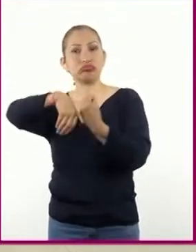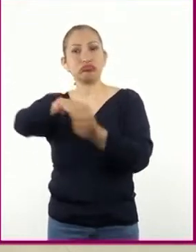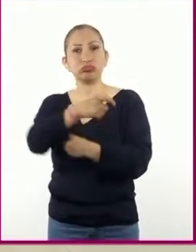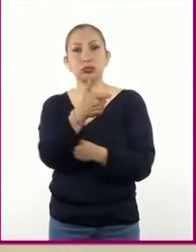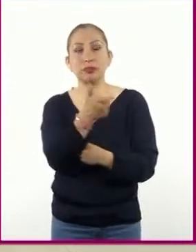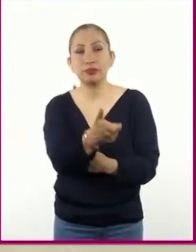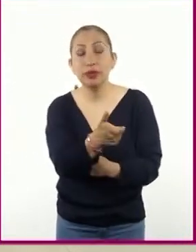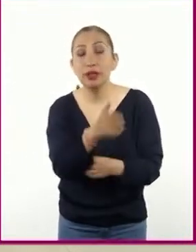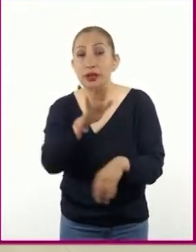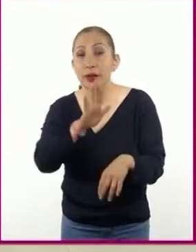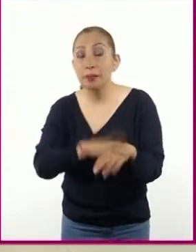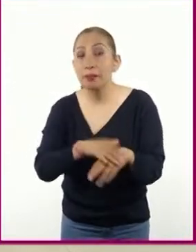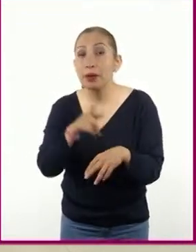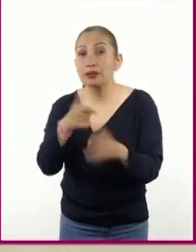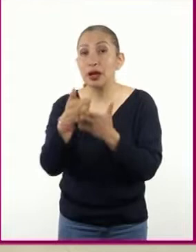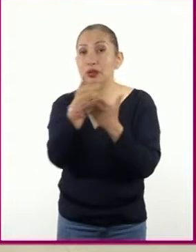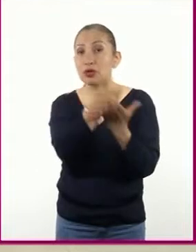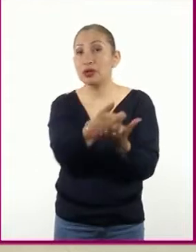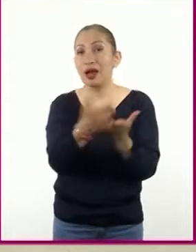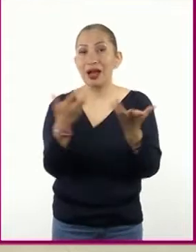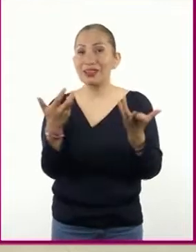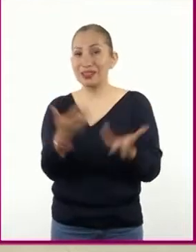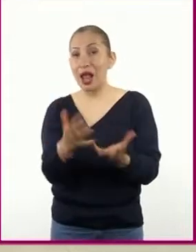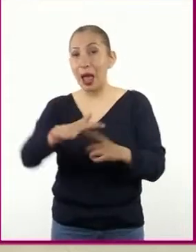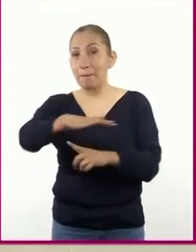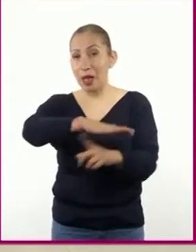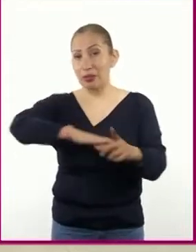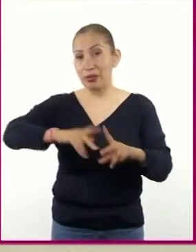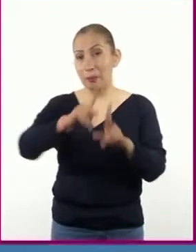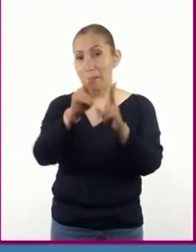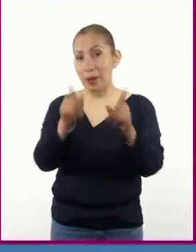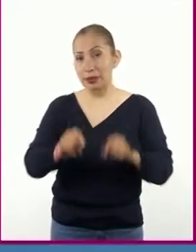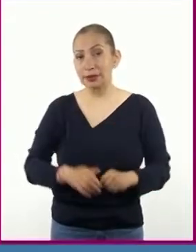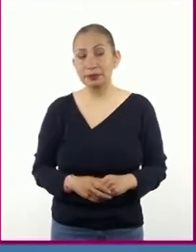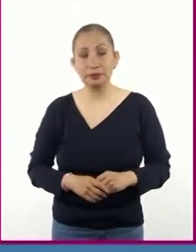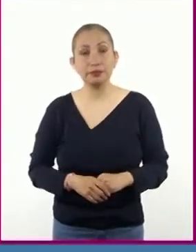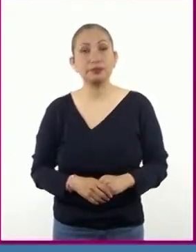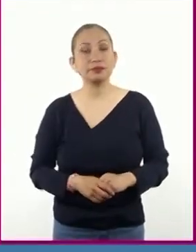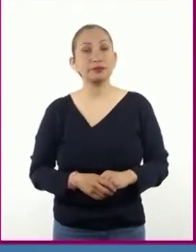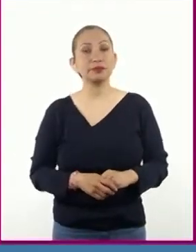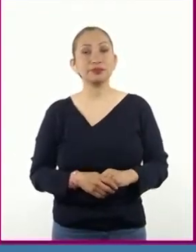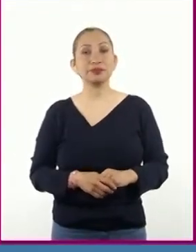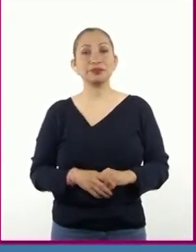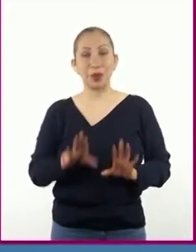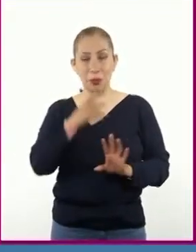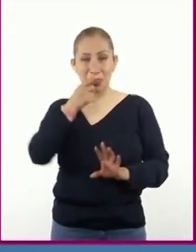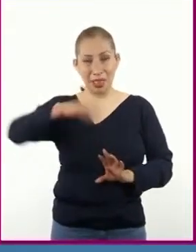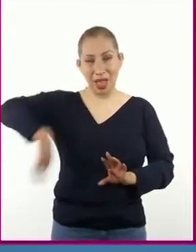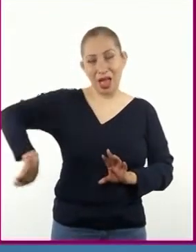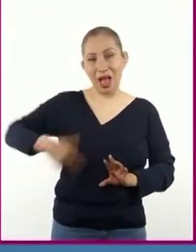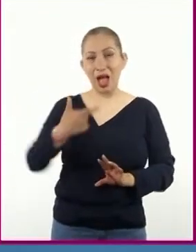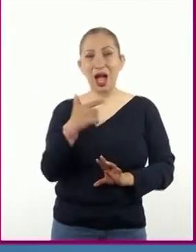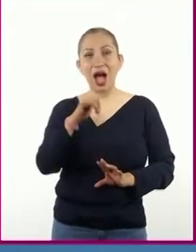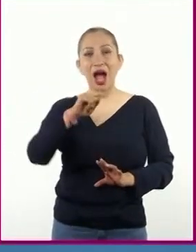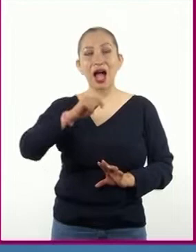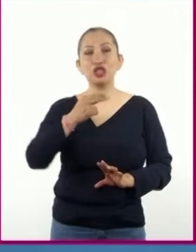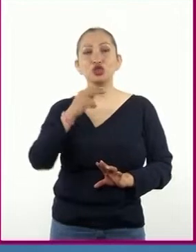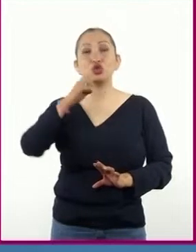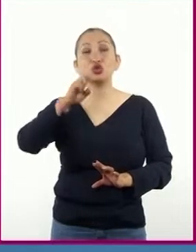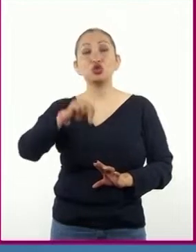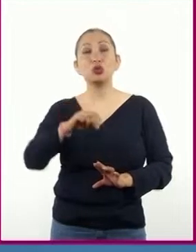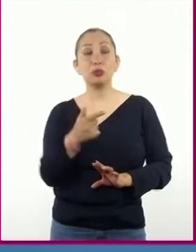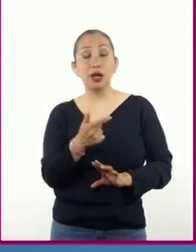y, sobre todo, contribuye a generar un ambiente de paz. Como menciona Galtung, el camino para la